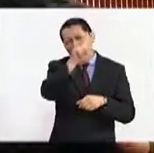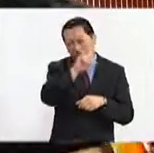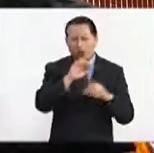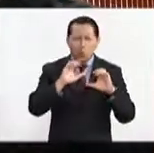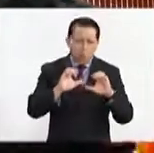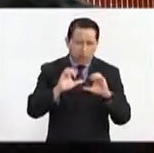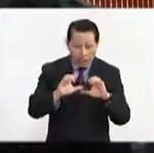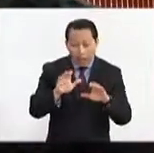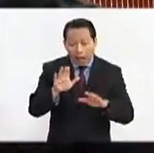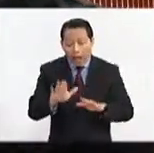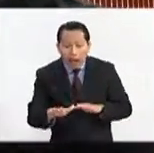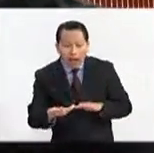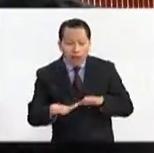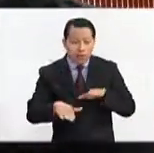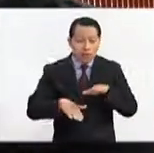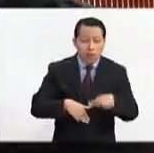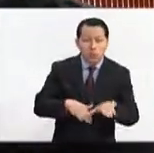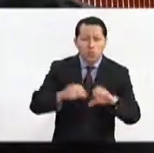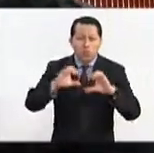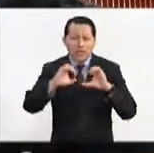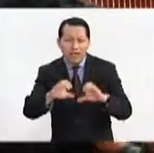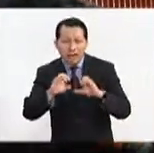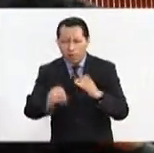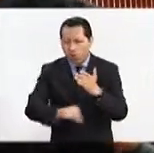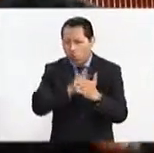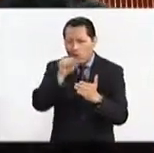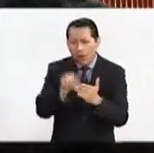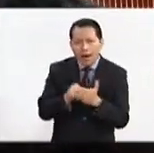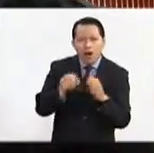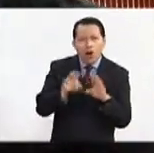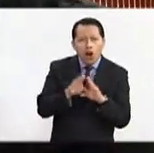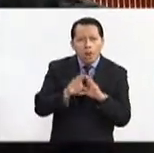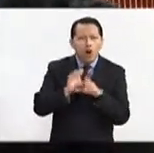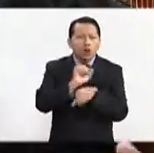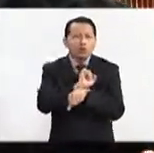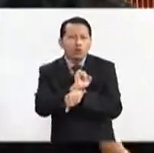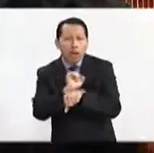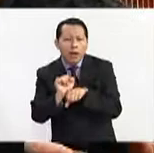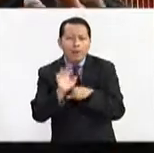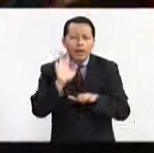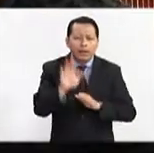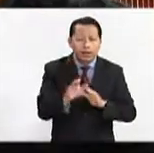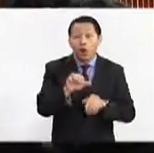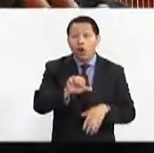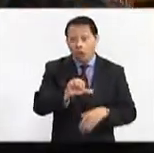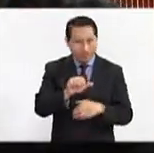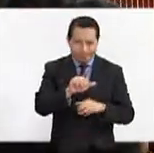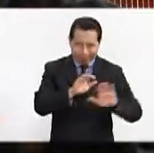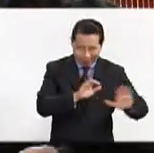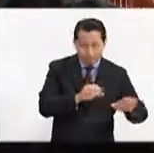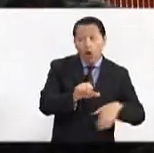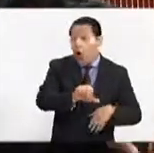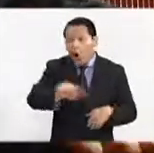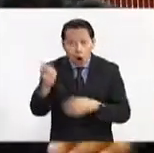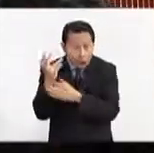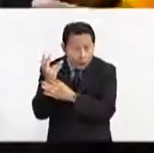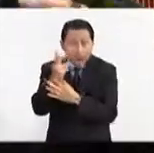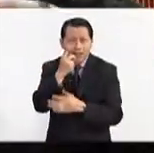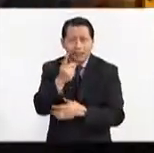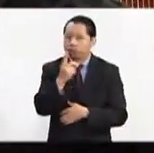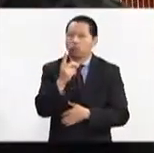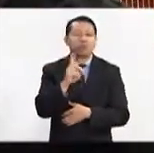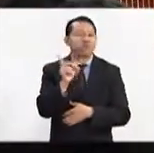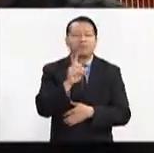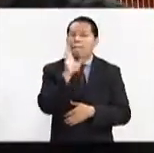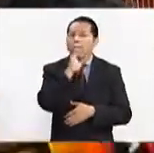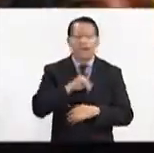algunos lugares, cuidando el hacerlo suavemente. Otros nos decían, no es posible, está muy mal el edificio, no pueden subir. Total